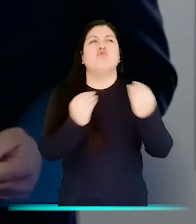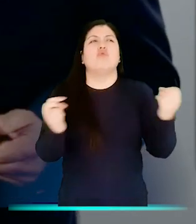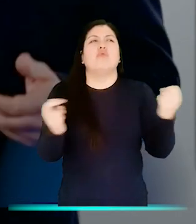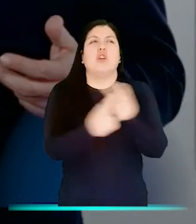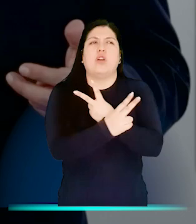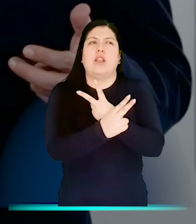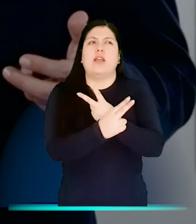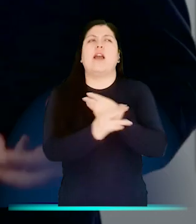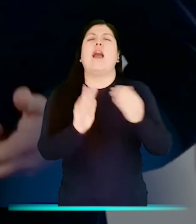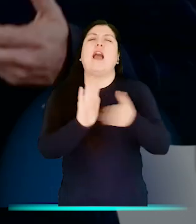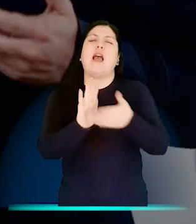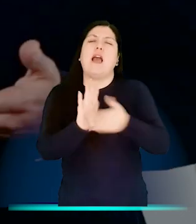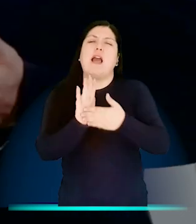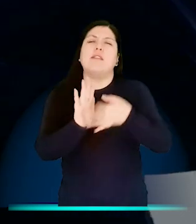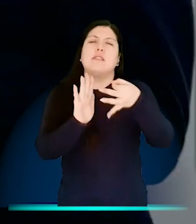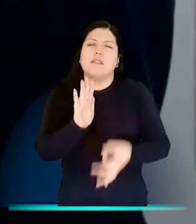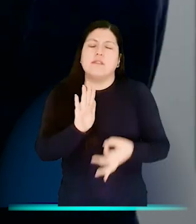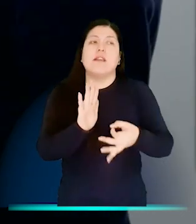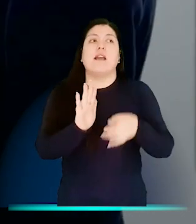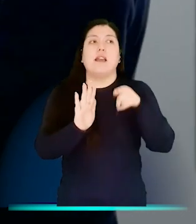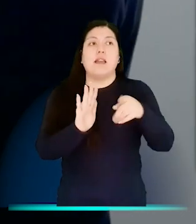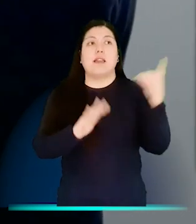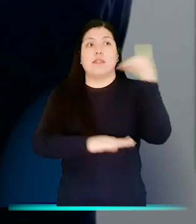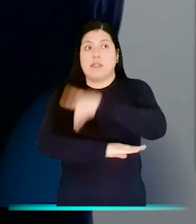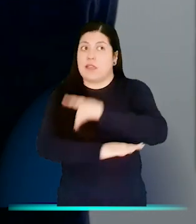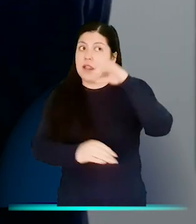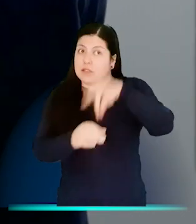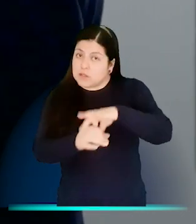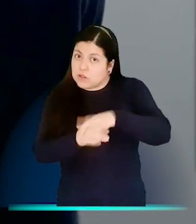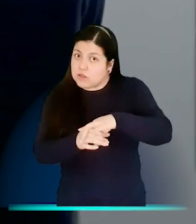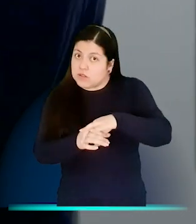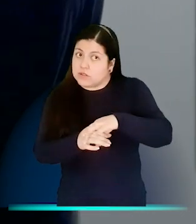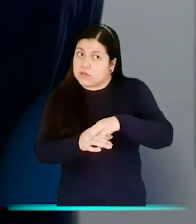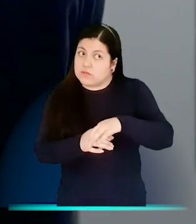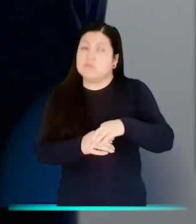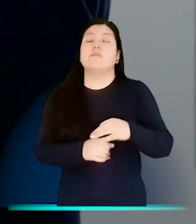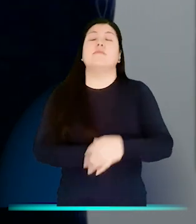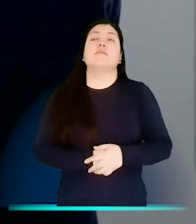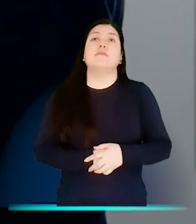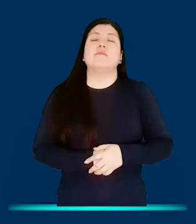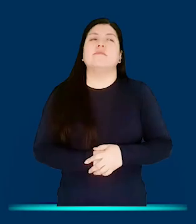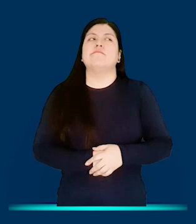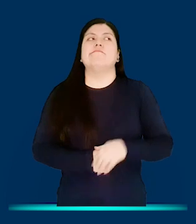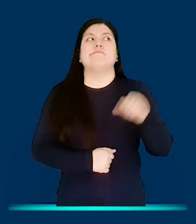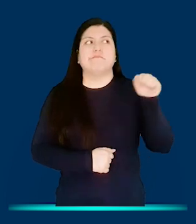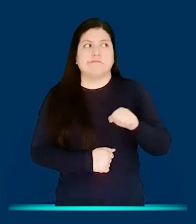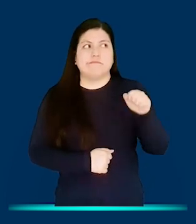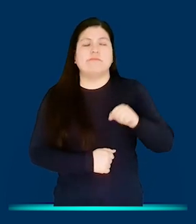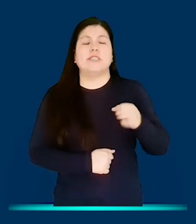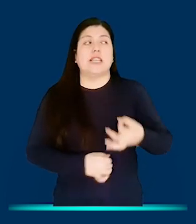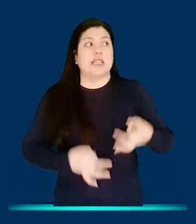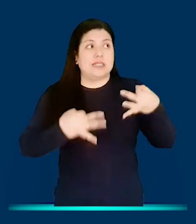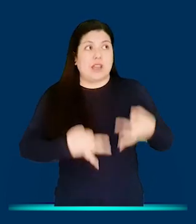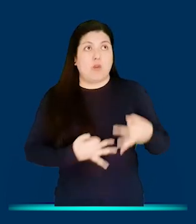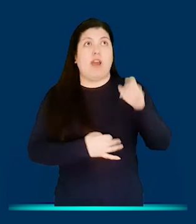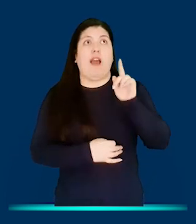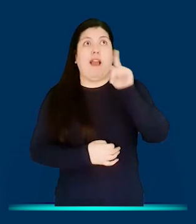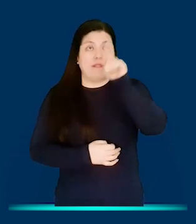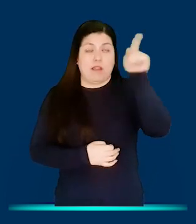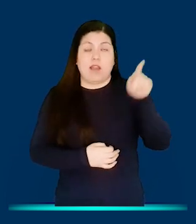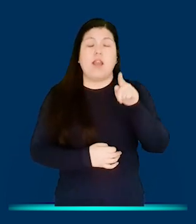golpeadas por la violencia. ¿Se tiene garantizada la seguridad de ese día de las elecciones, el 13 de marzo? Bueno, es muy importante